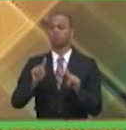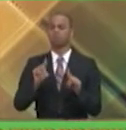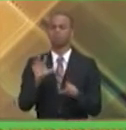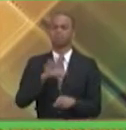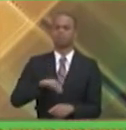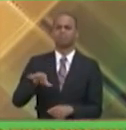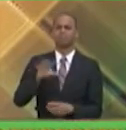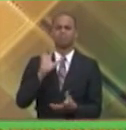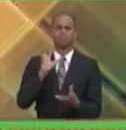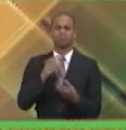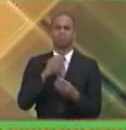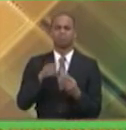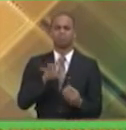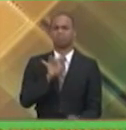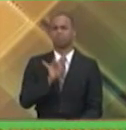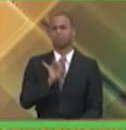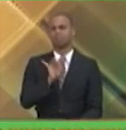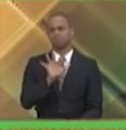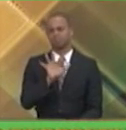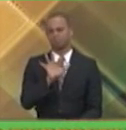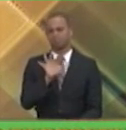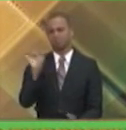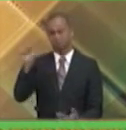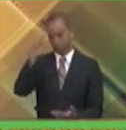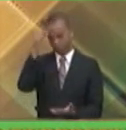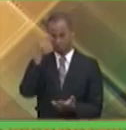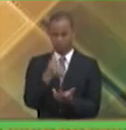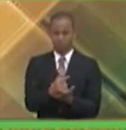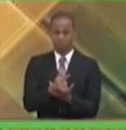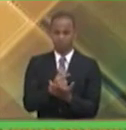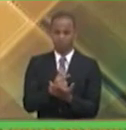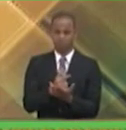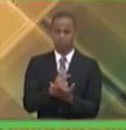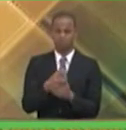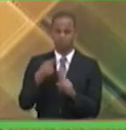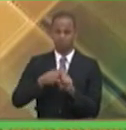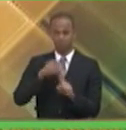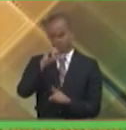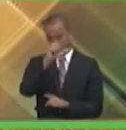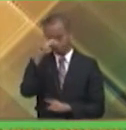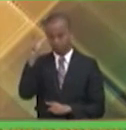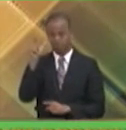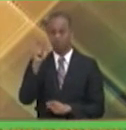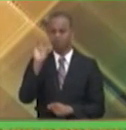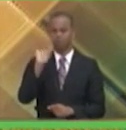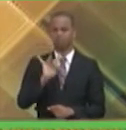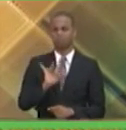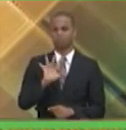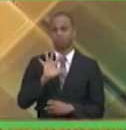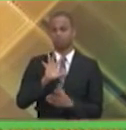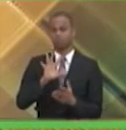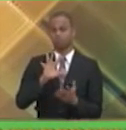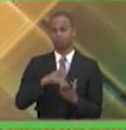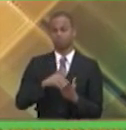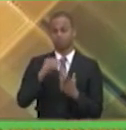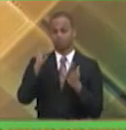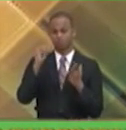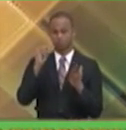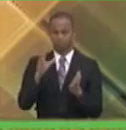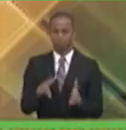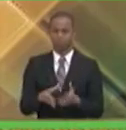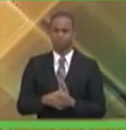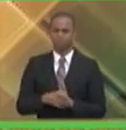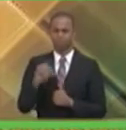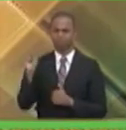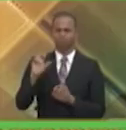con una matrícula de 85, graduamos en el mes de julio 85 estudiantes. Y cuando hablamos